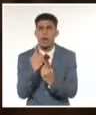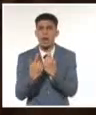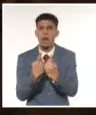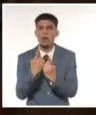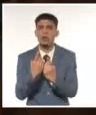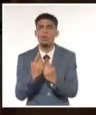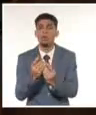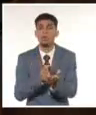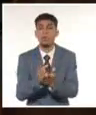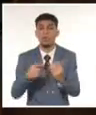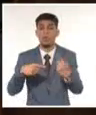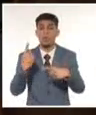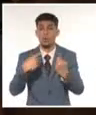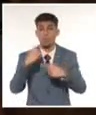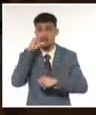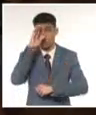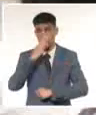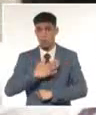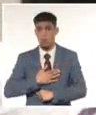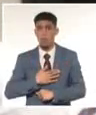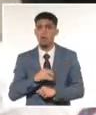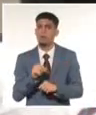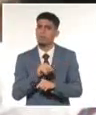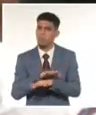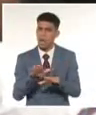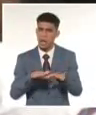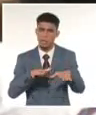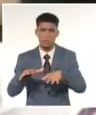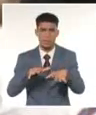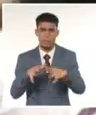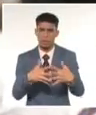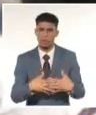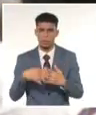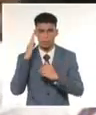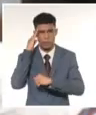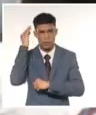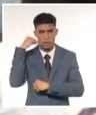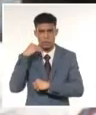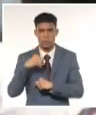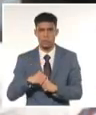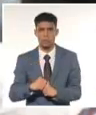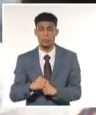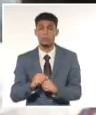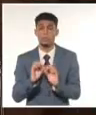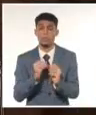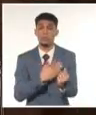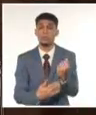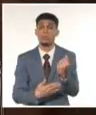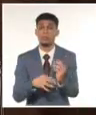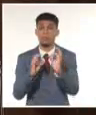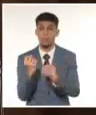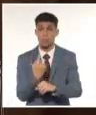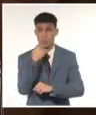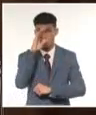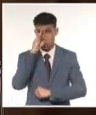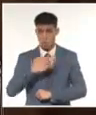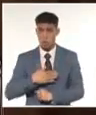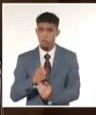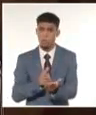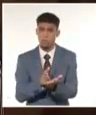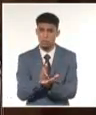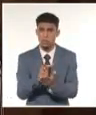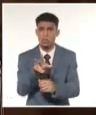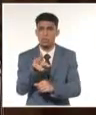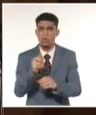Cuba estaban en los escenarios previstos. Conscientes de esa realidad, nos disponemos a enfrentar este nuevo escenario